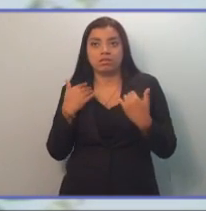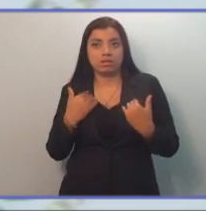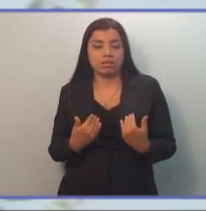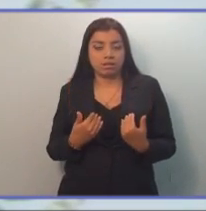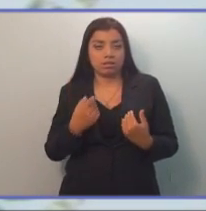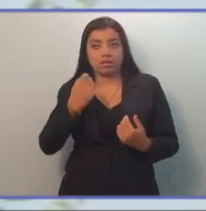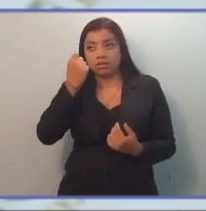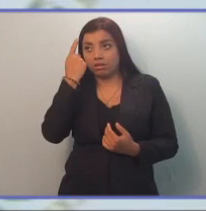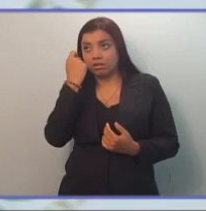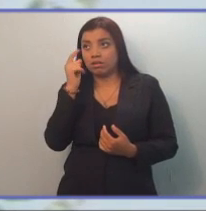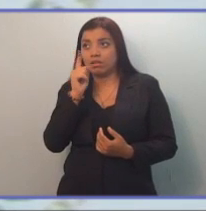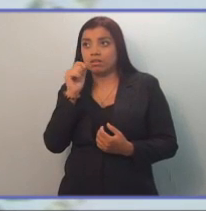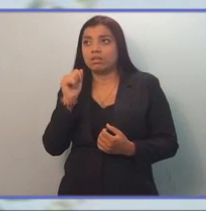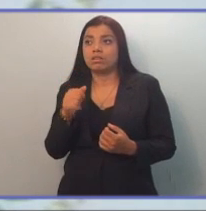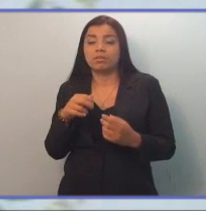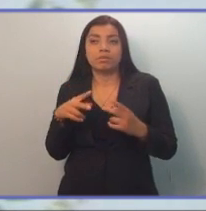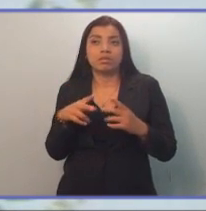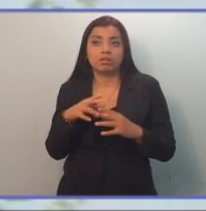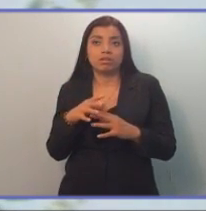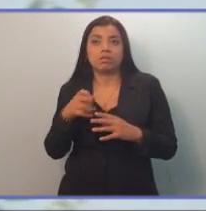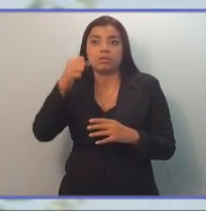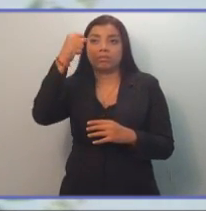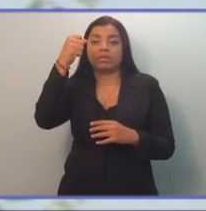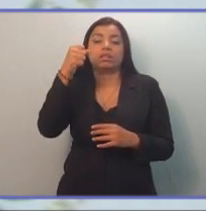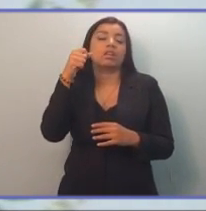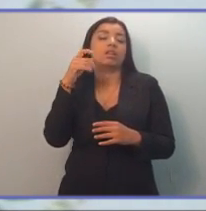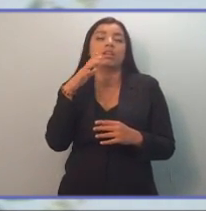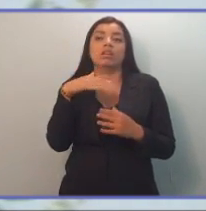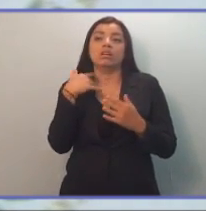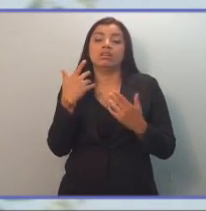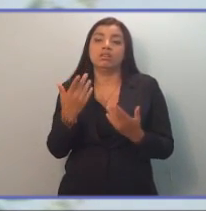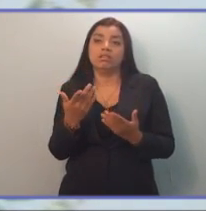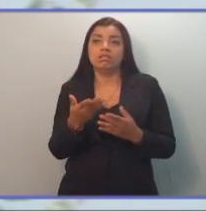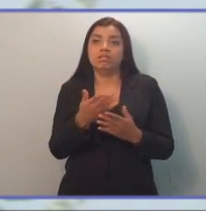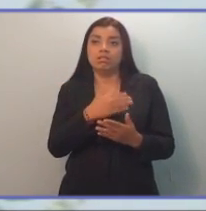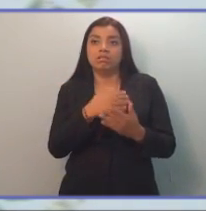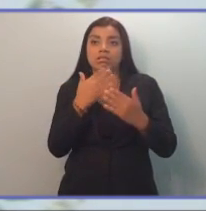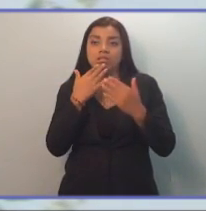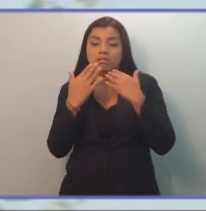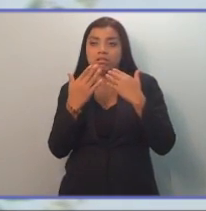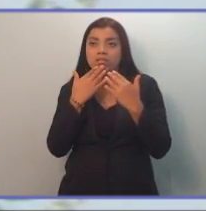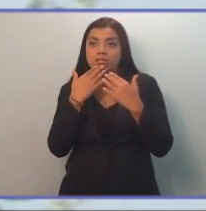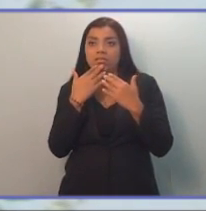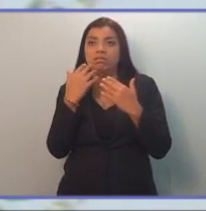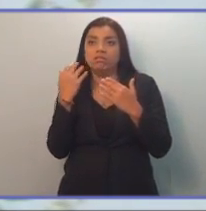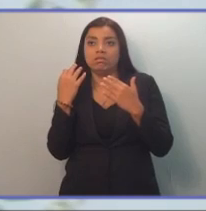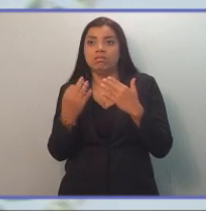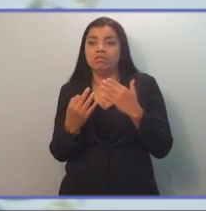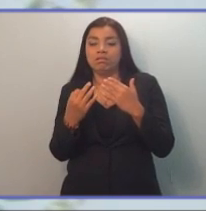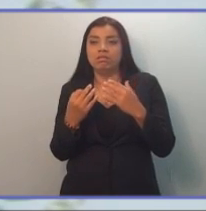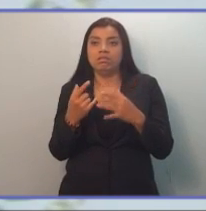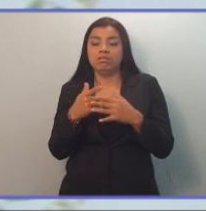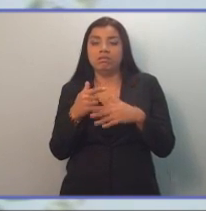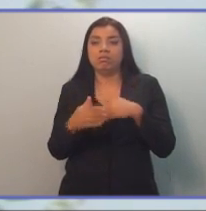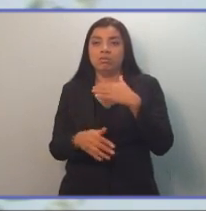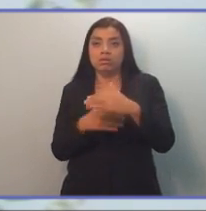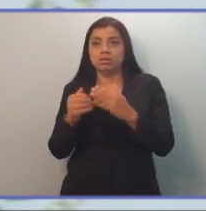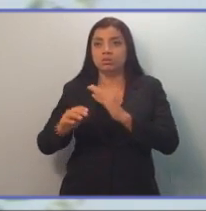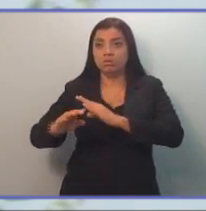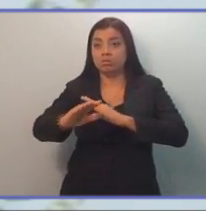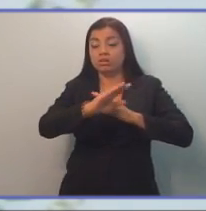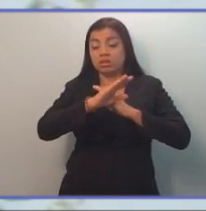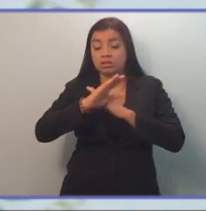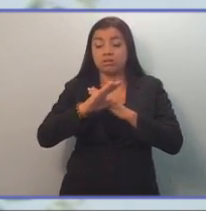puede regresar. Por el contrario, como ya dije, se le tiene que dar la debida protección y se tiene